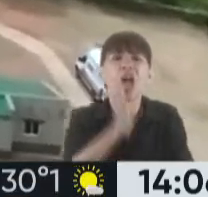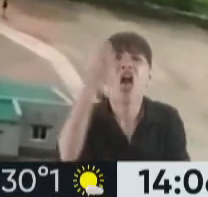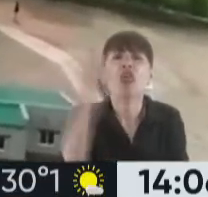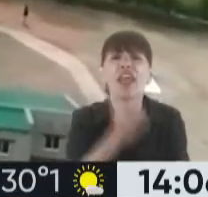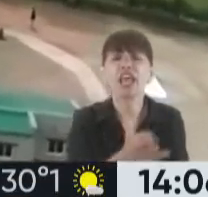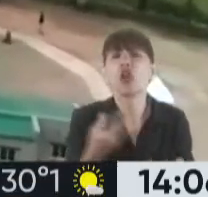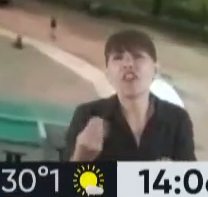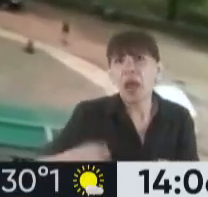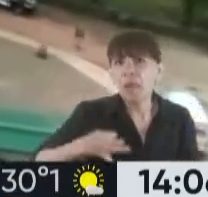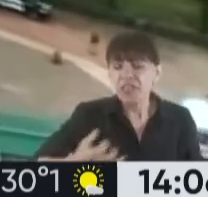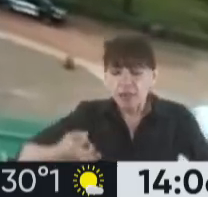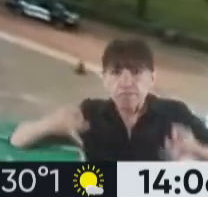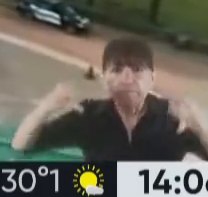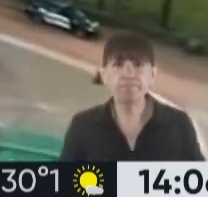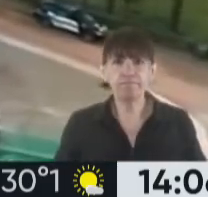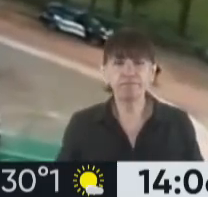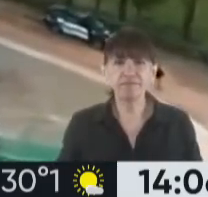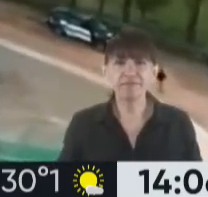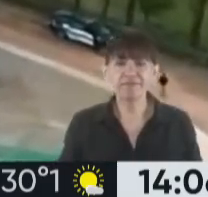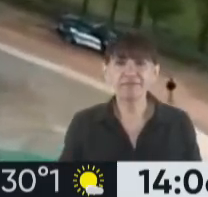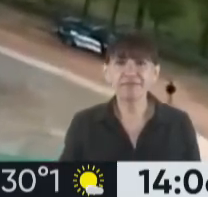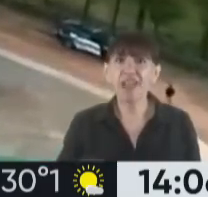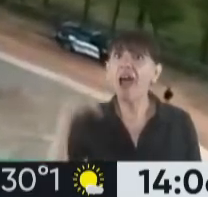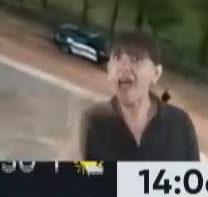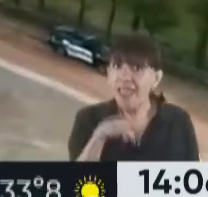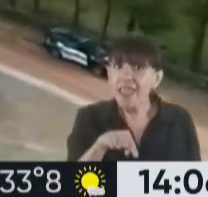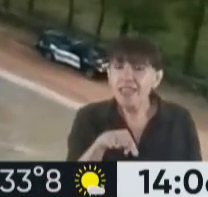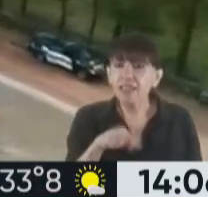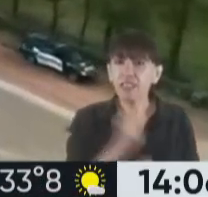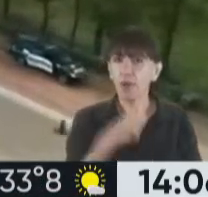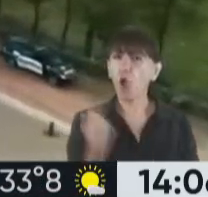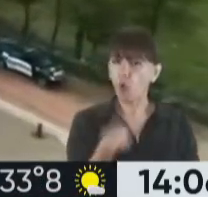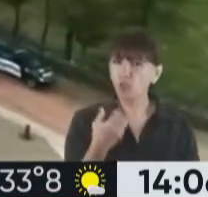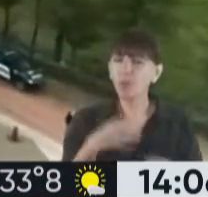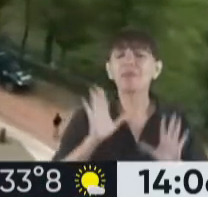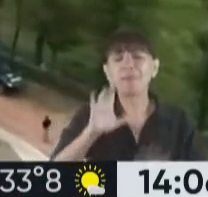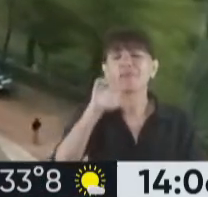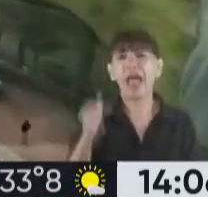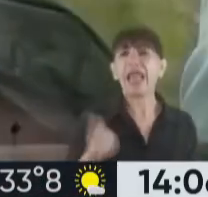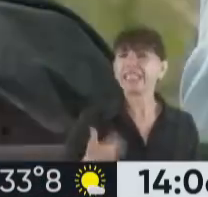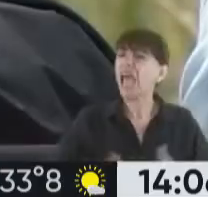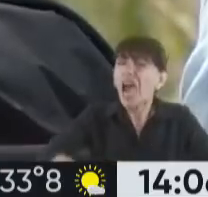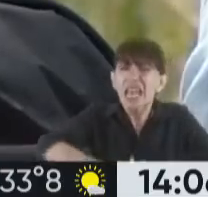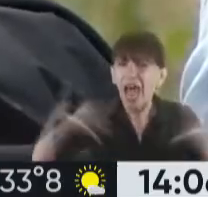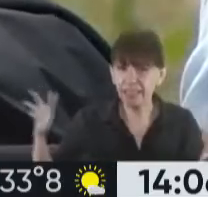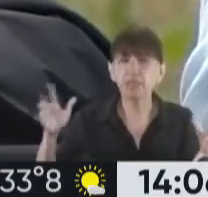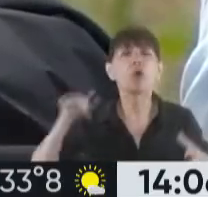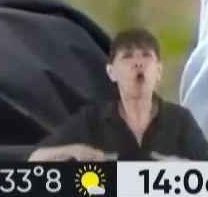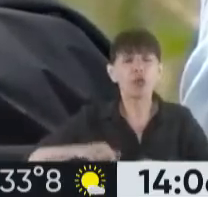dignamente. Y allí es donde empieza el trabajo nuestro. La Argentina es muy grande. Miren, hoy amanecí